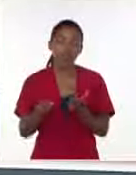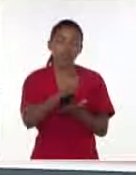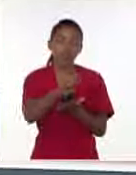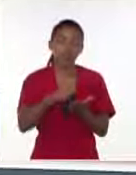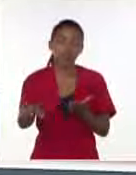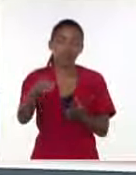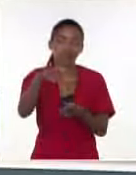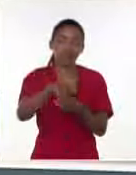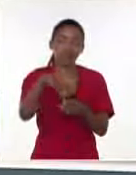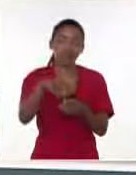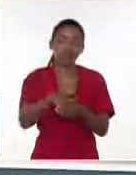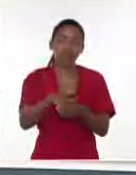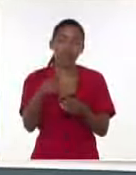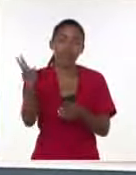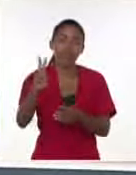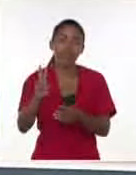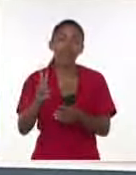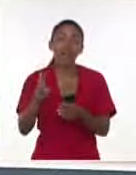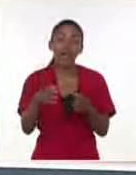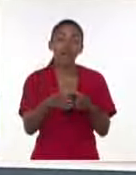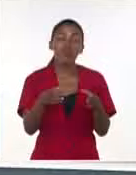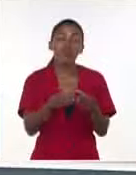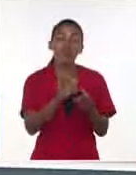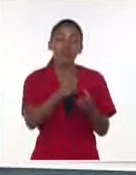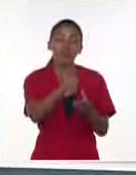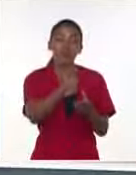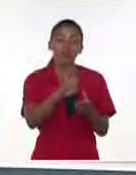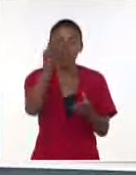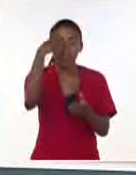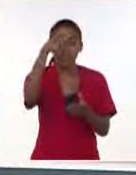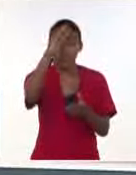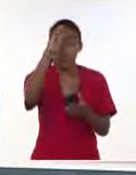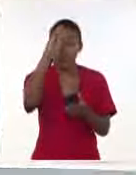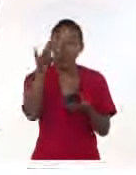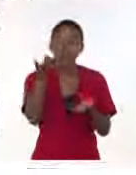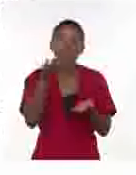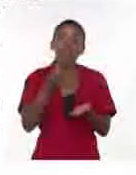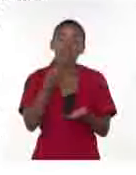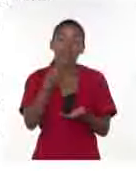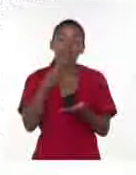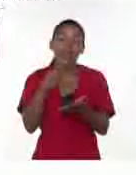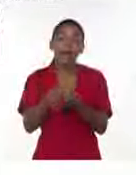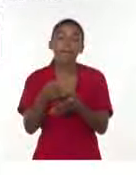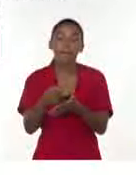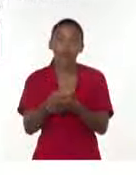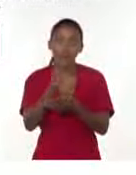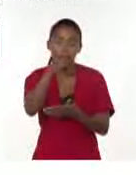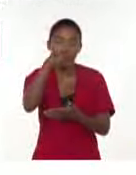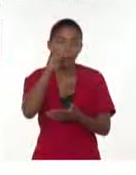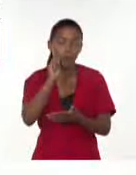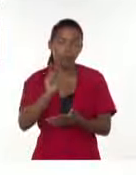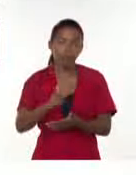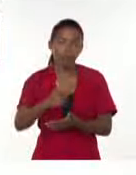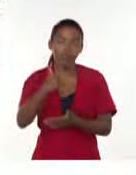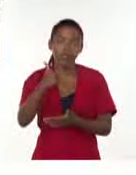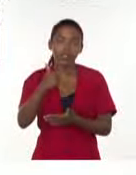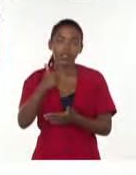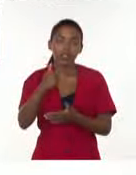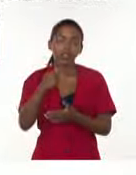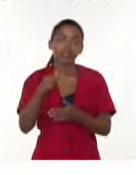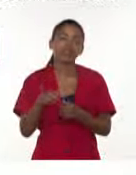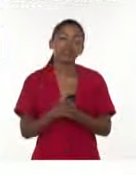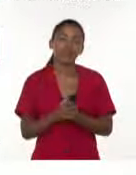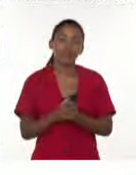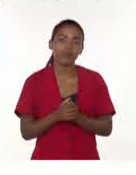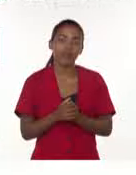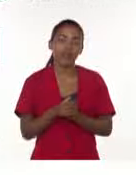de Cuba expresó hoy su respaldo al recién electo presidente Nicolás Maduro. En una declaración publicada en el sitio web Cuba Periodistas, la